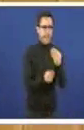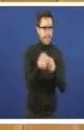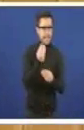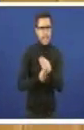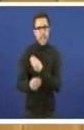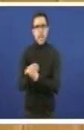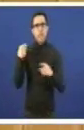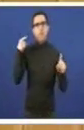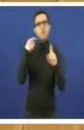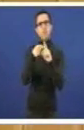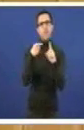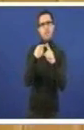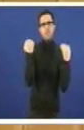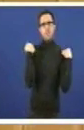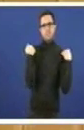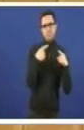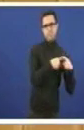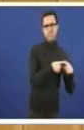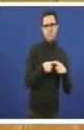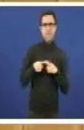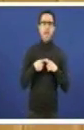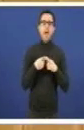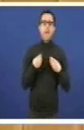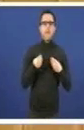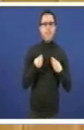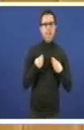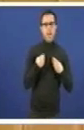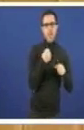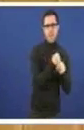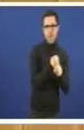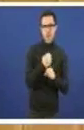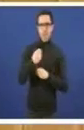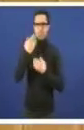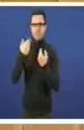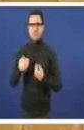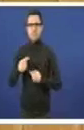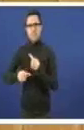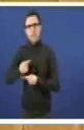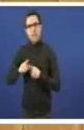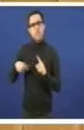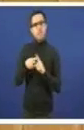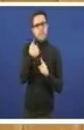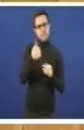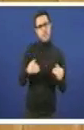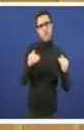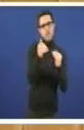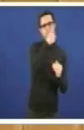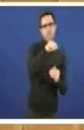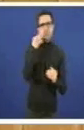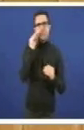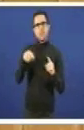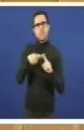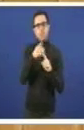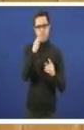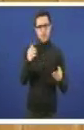da conciliación entre a vida personal e laboral a igualdade entre homens e mulleres porque facilitaremos o acceso das